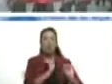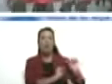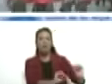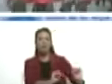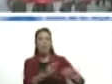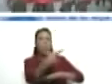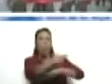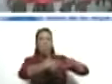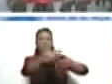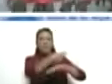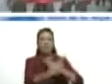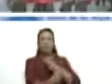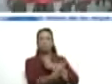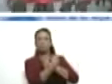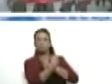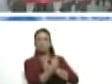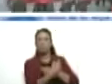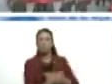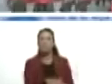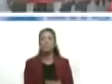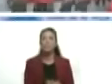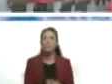antioligárquica y antiimperialista.